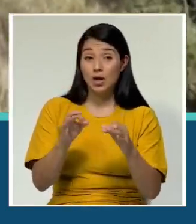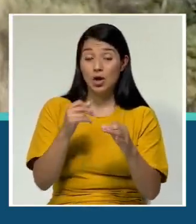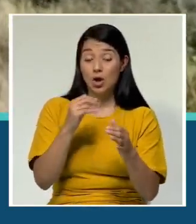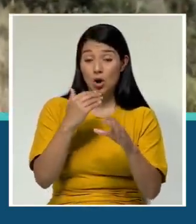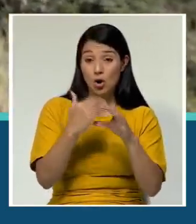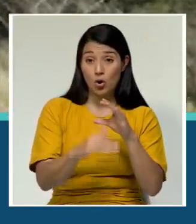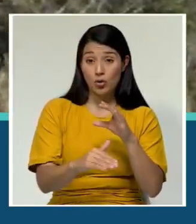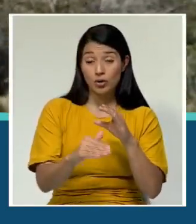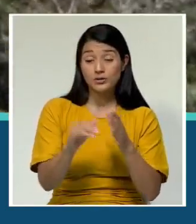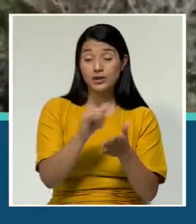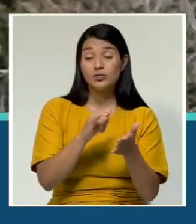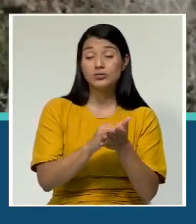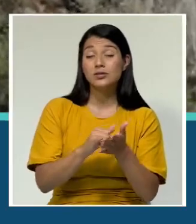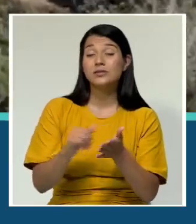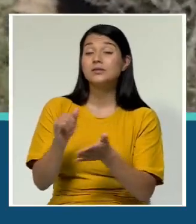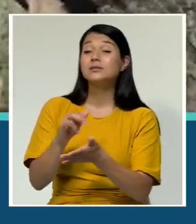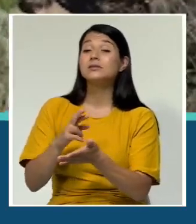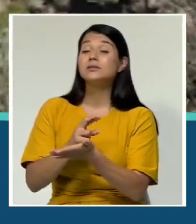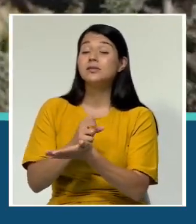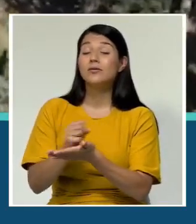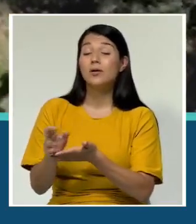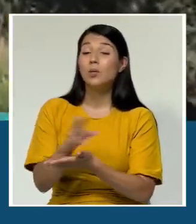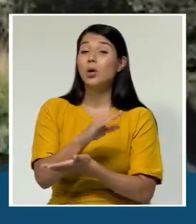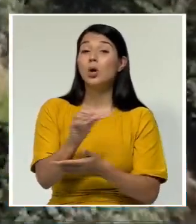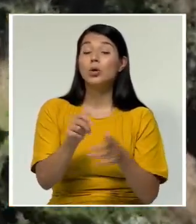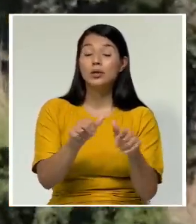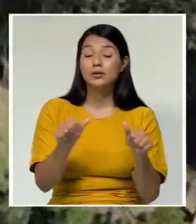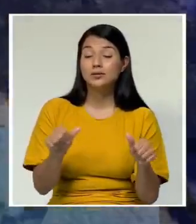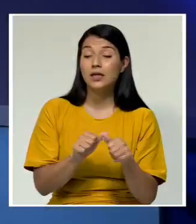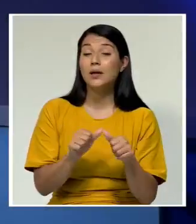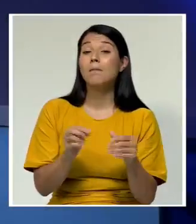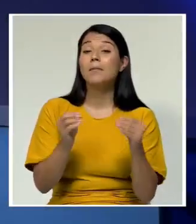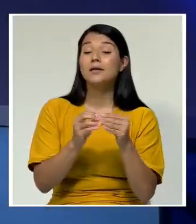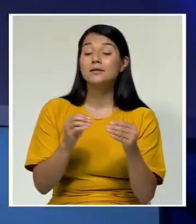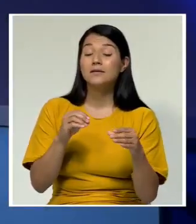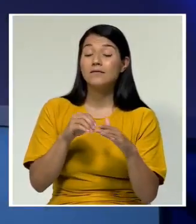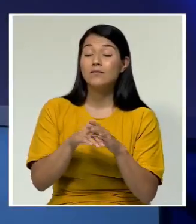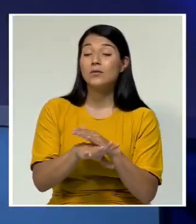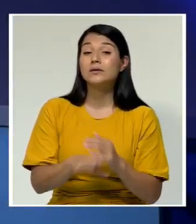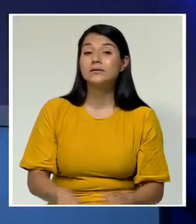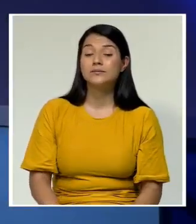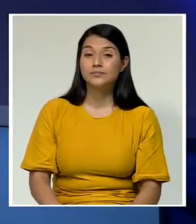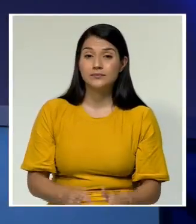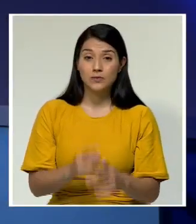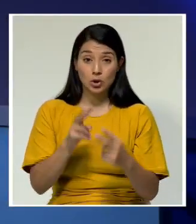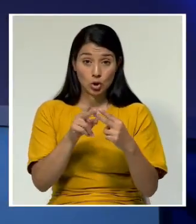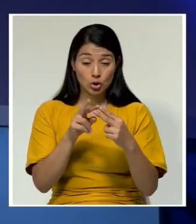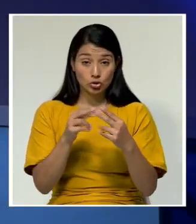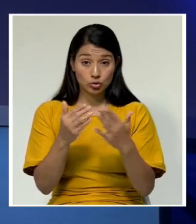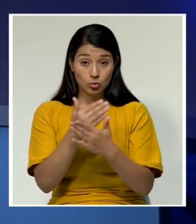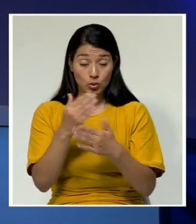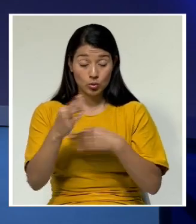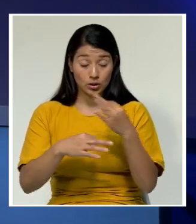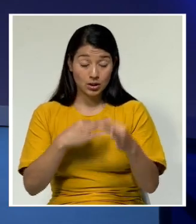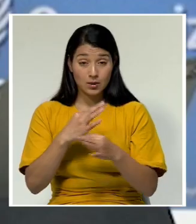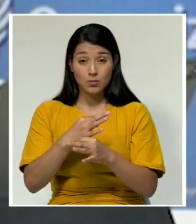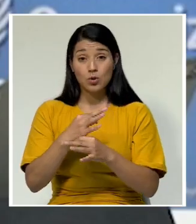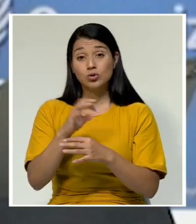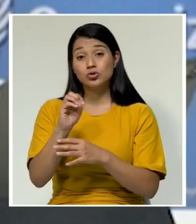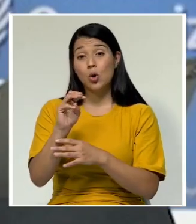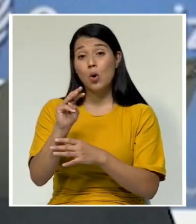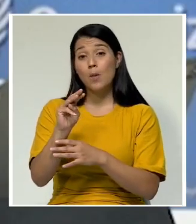que con estas obras se elimina el cuello de botella crítico de esta zona. Es una de las obras impostergables